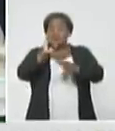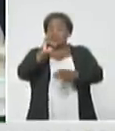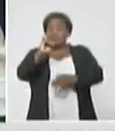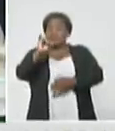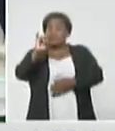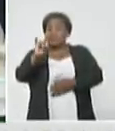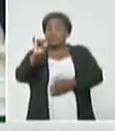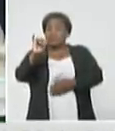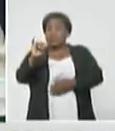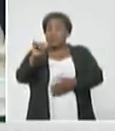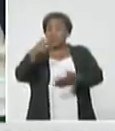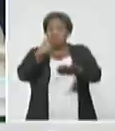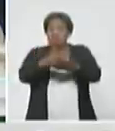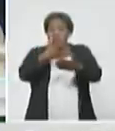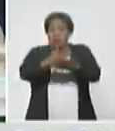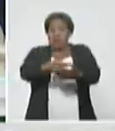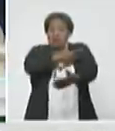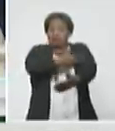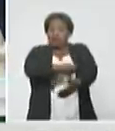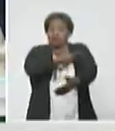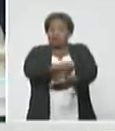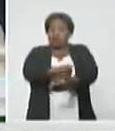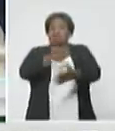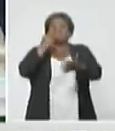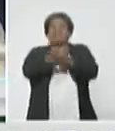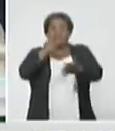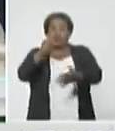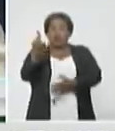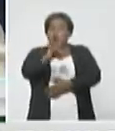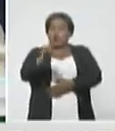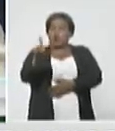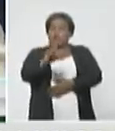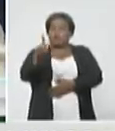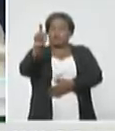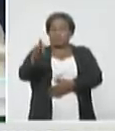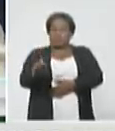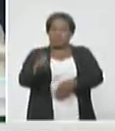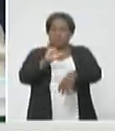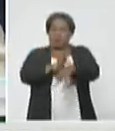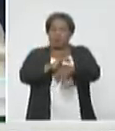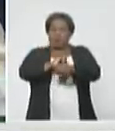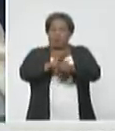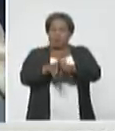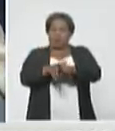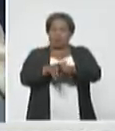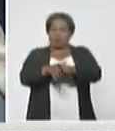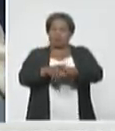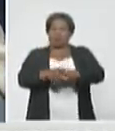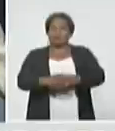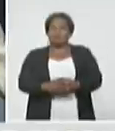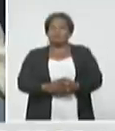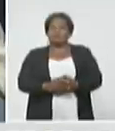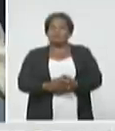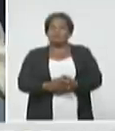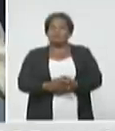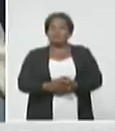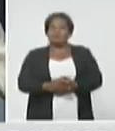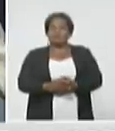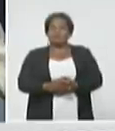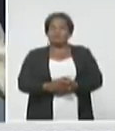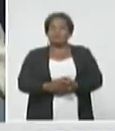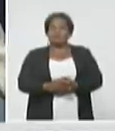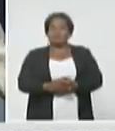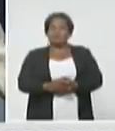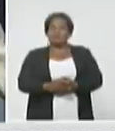3.696 muestras, pues se diagnosticaron 11 personas con el virus SARS-CoV-2